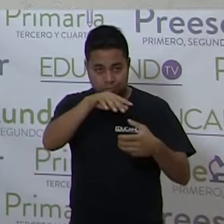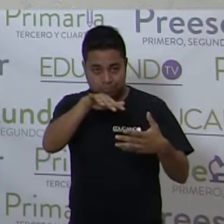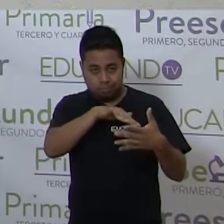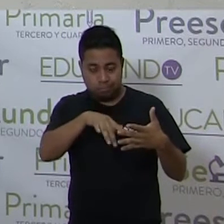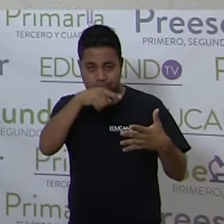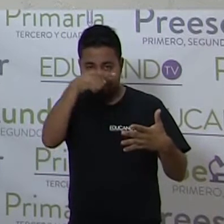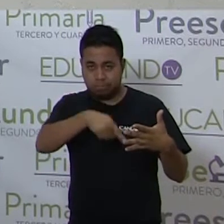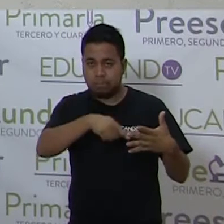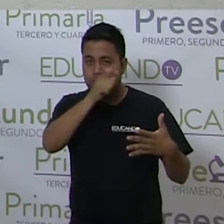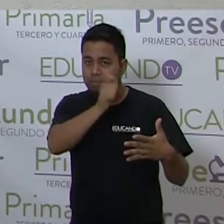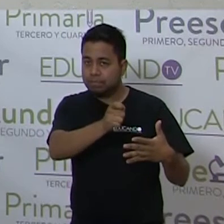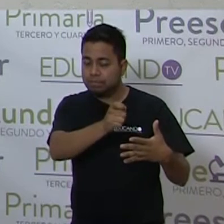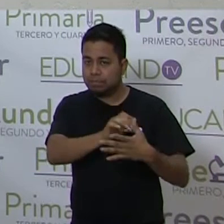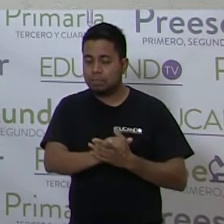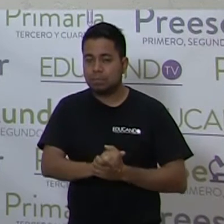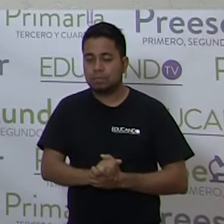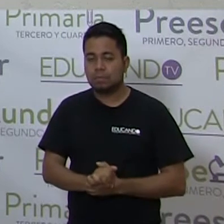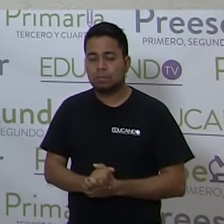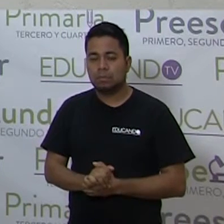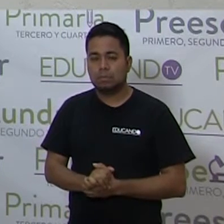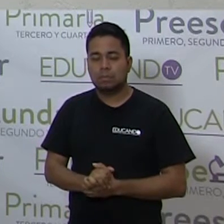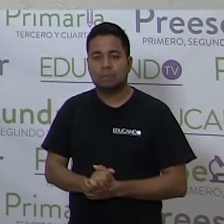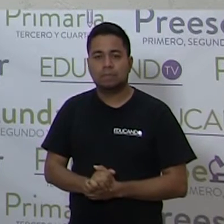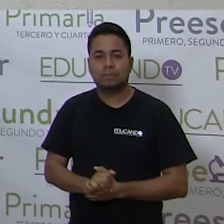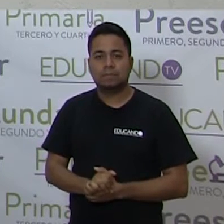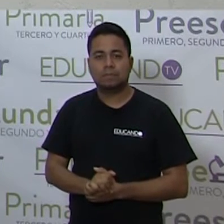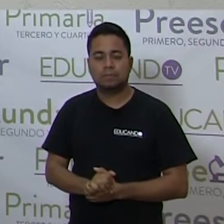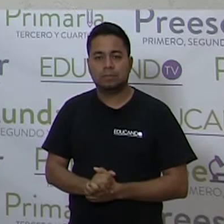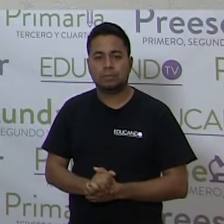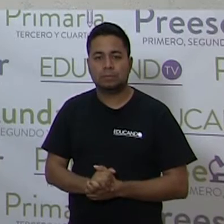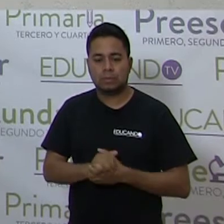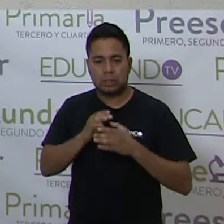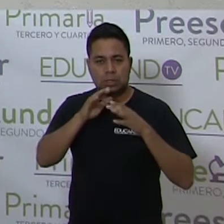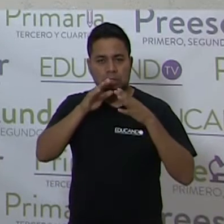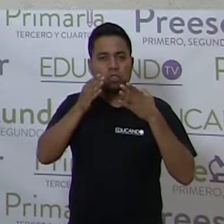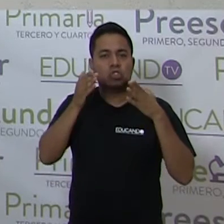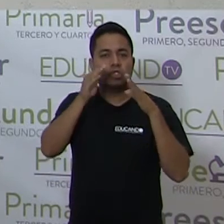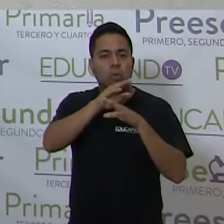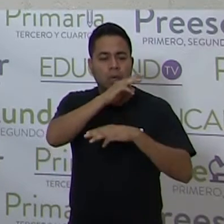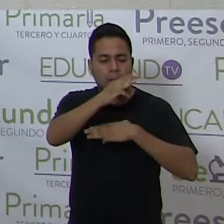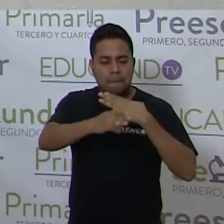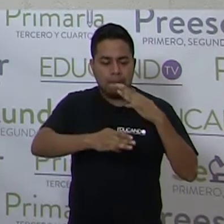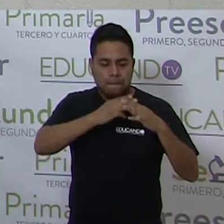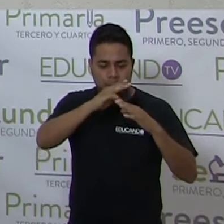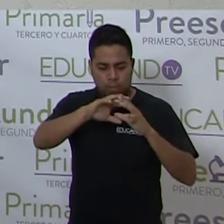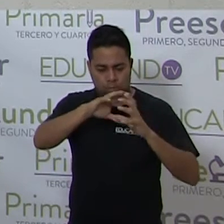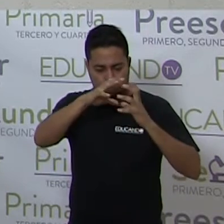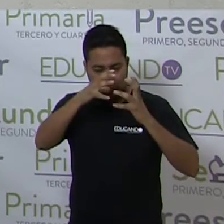es el mito de la creación del mundo.